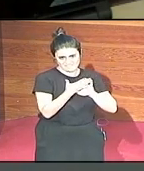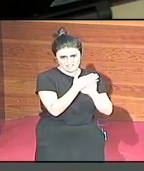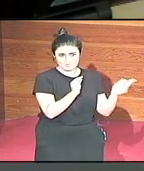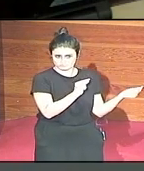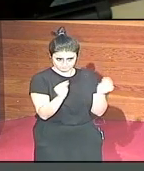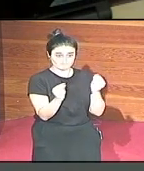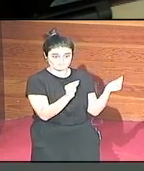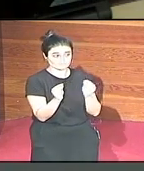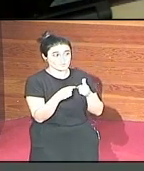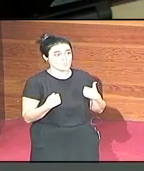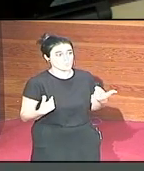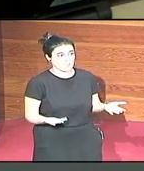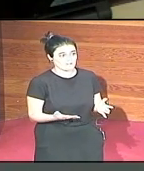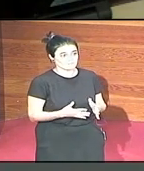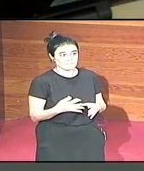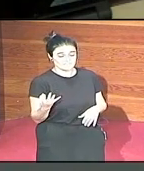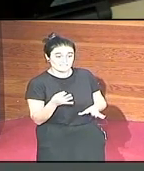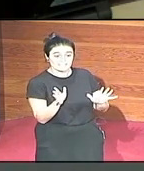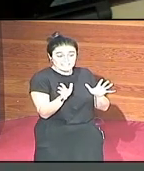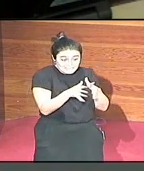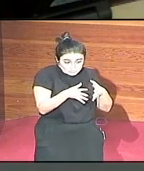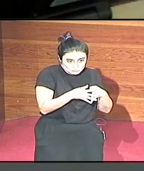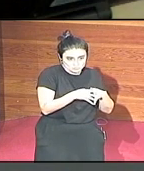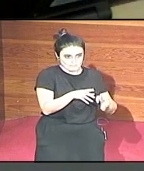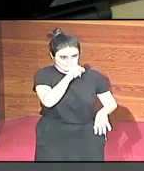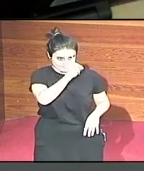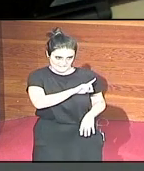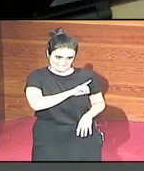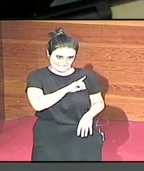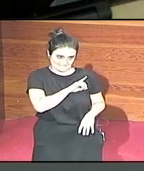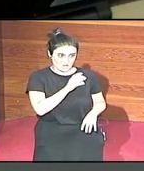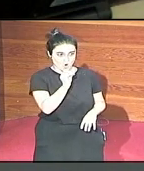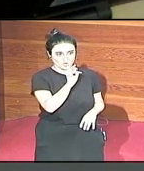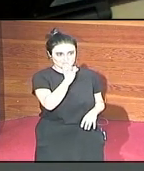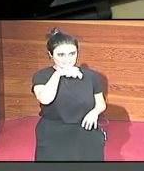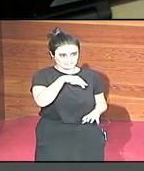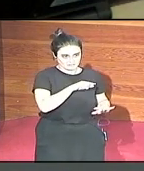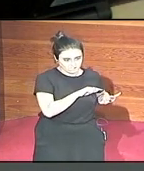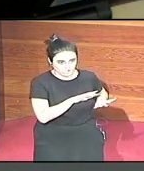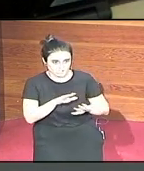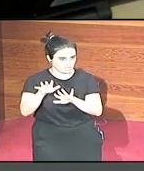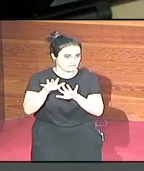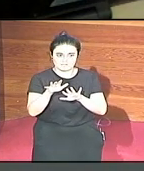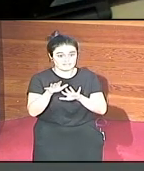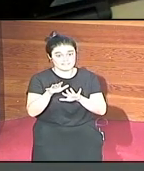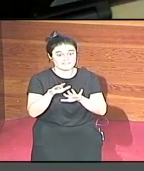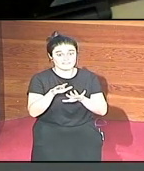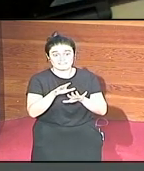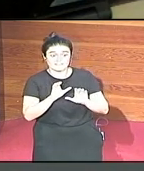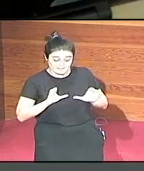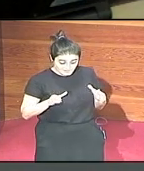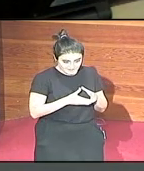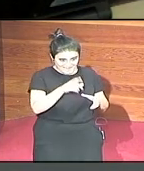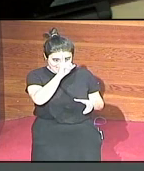asegurar que las estructuras militares de la OTAN no avancen y que las fuerzas armadas adicionales